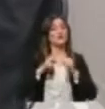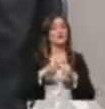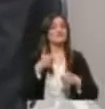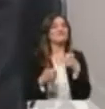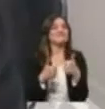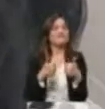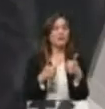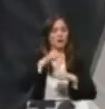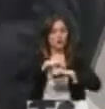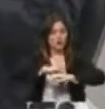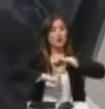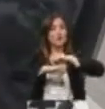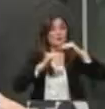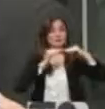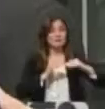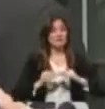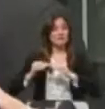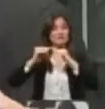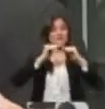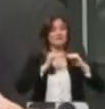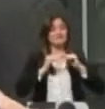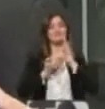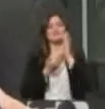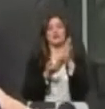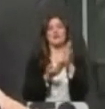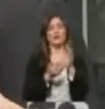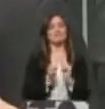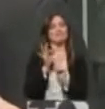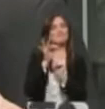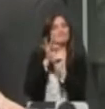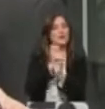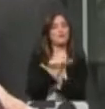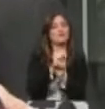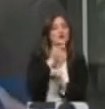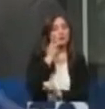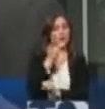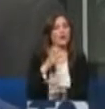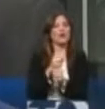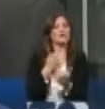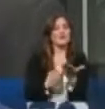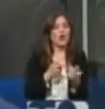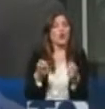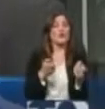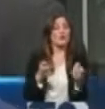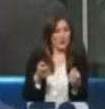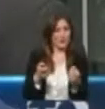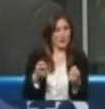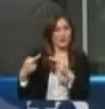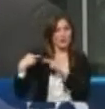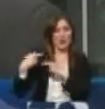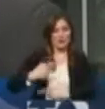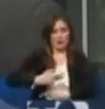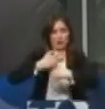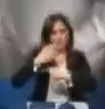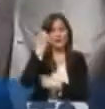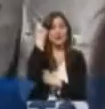grave con la estructura de la democracia. Por la naturaleza especial de la Defensoría del Pueblo como órgano de control, promoción y protección de los